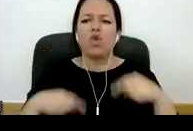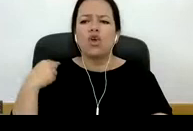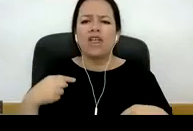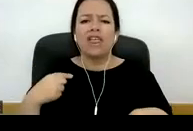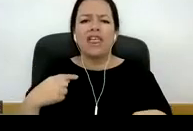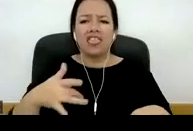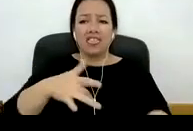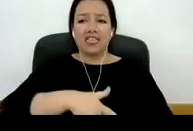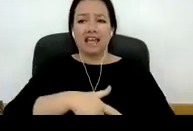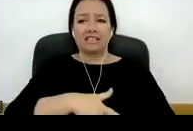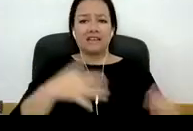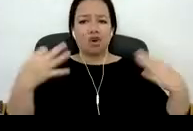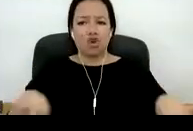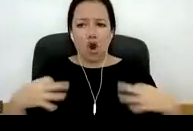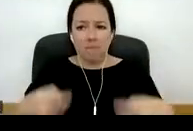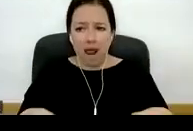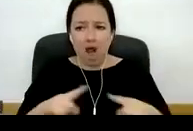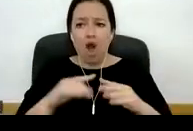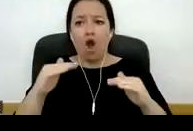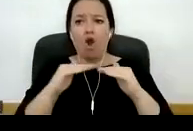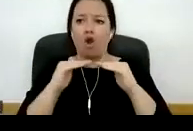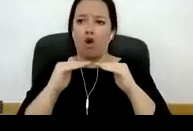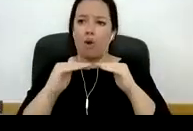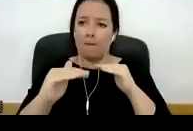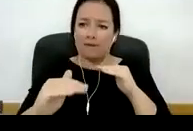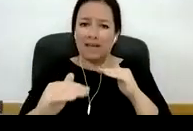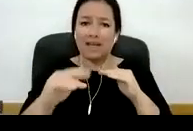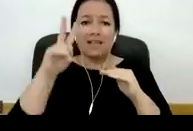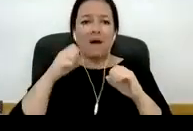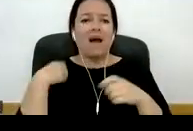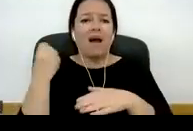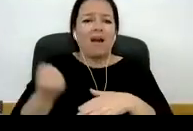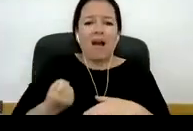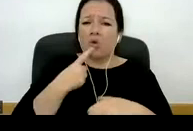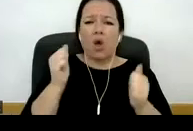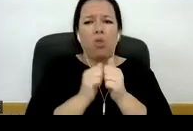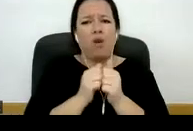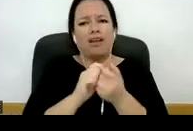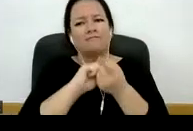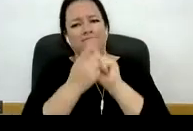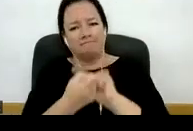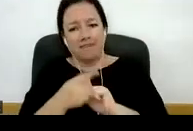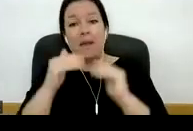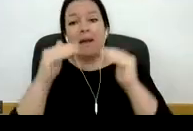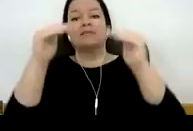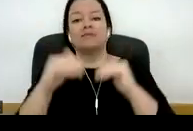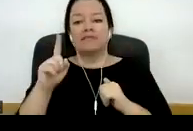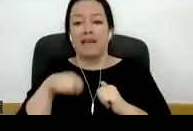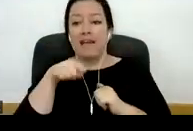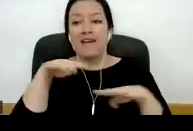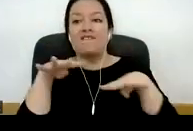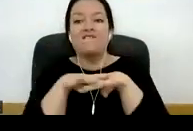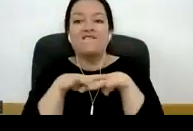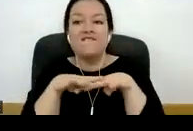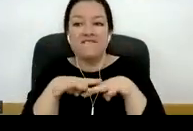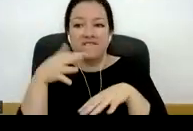digestiva normal, es decir, compensar de alguna manera la tendencia hacia el estreñimiento. Y aquí nos puede ayudar también el Fiber Boost, la fibra,